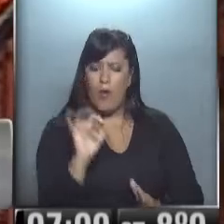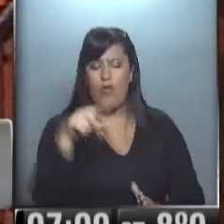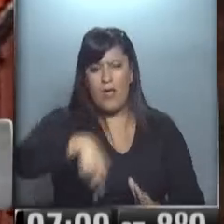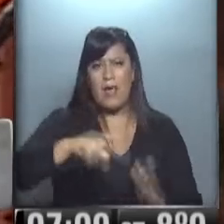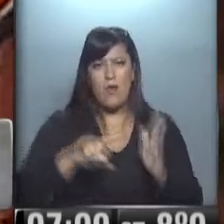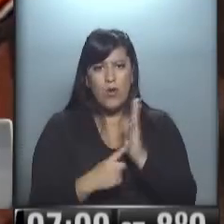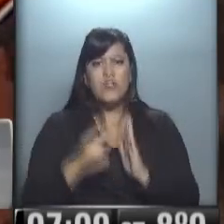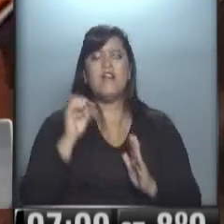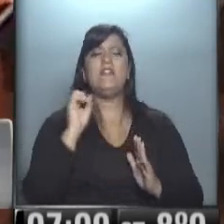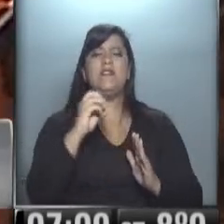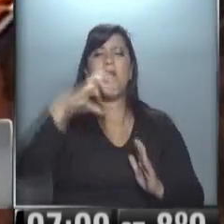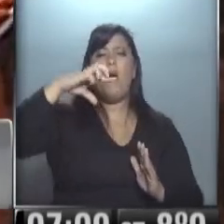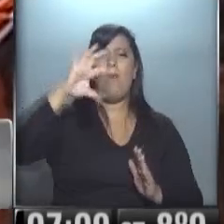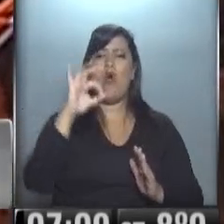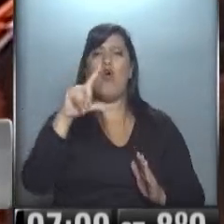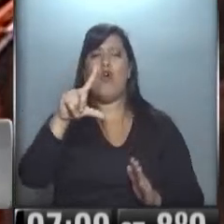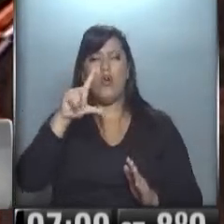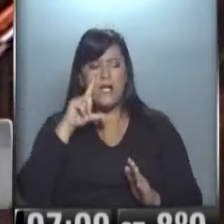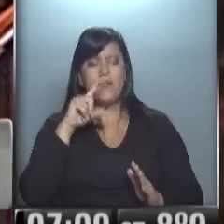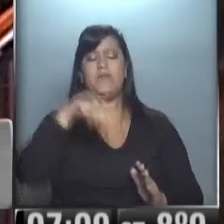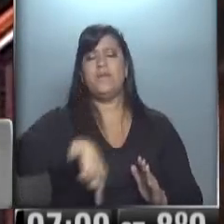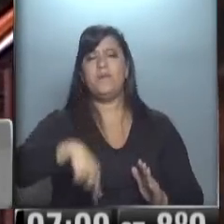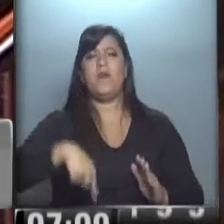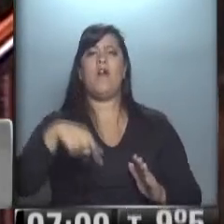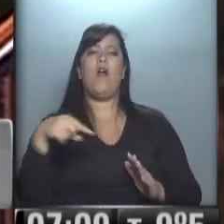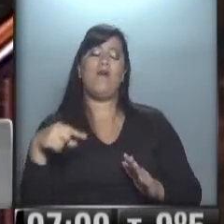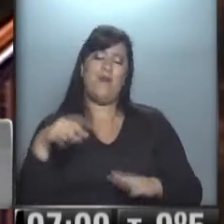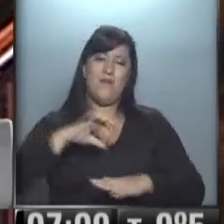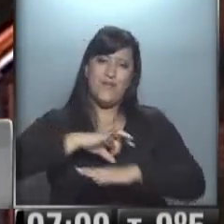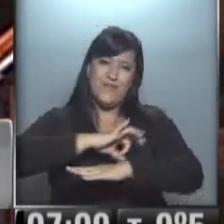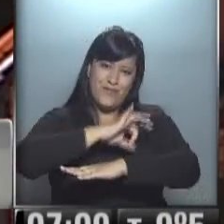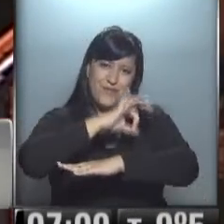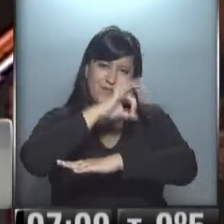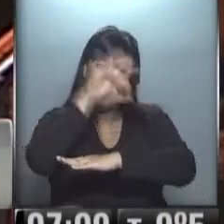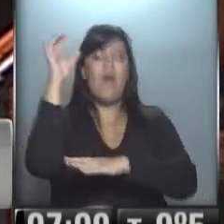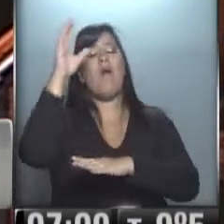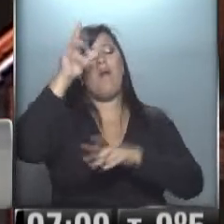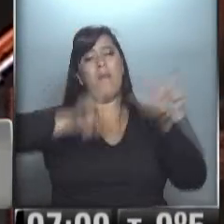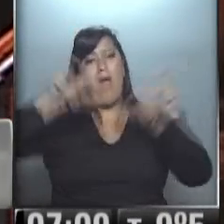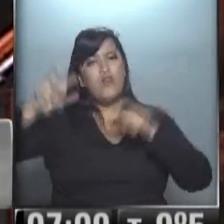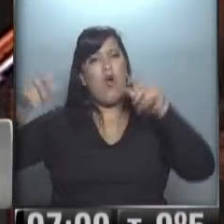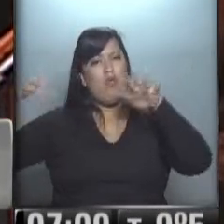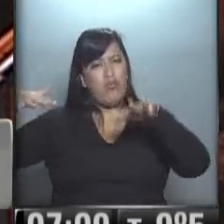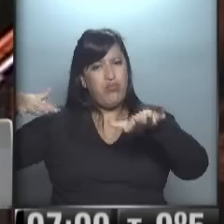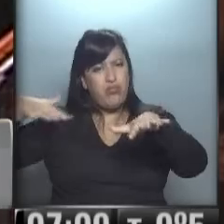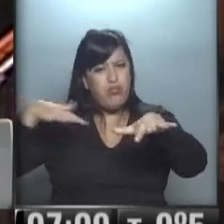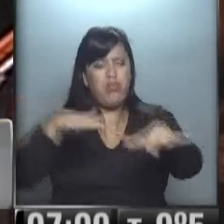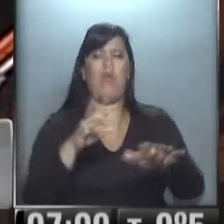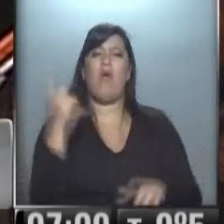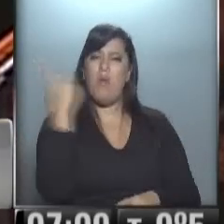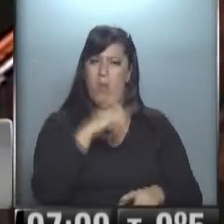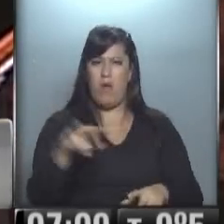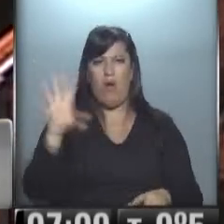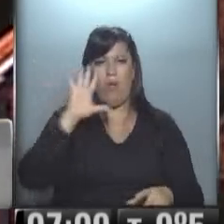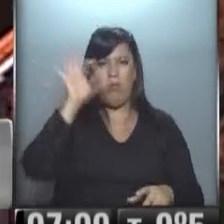primeras luces del día ya la gente va a ir llegando en masa hasta aquí, aunque se está viendo